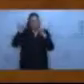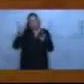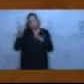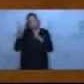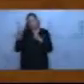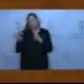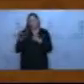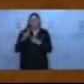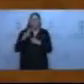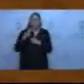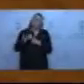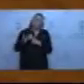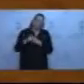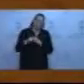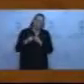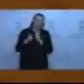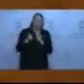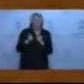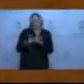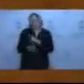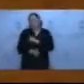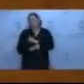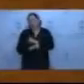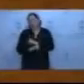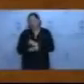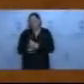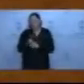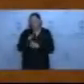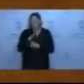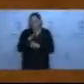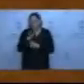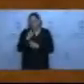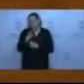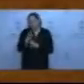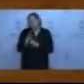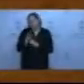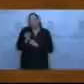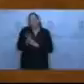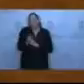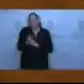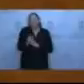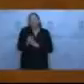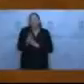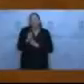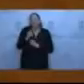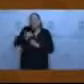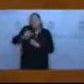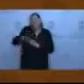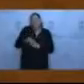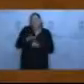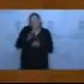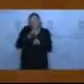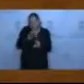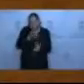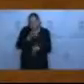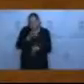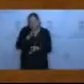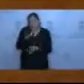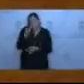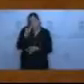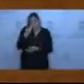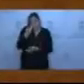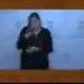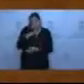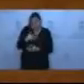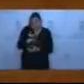con trampa, porque me ha dicho que me va a contestar a lo que le he interpelado en el siguiente turno. El objetivo era que me contestase ahora, porque a mí lo que me interesa saber, y a